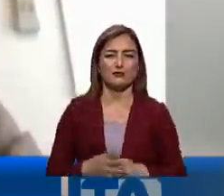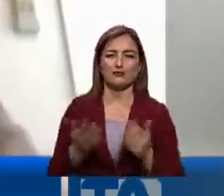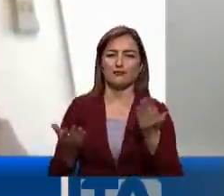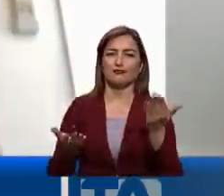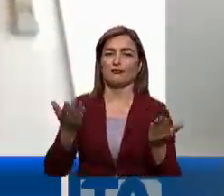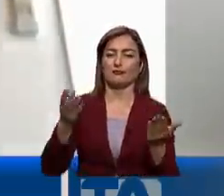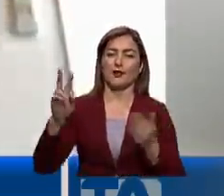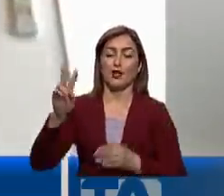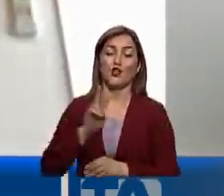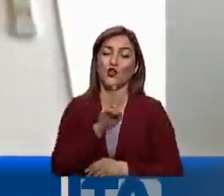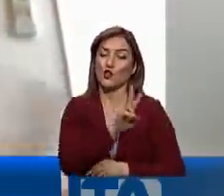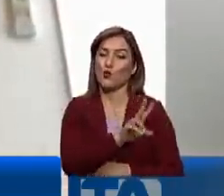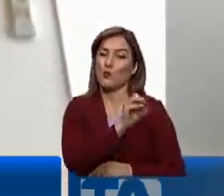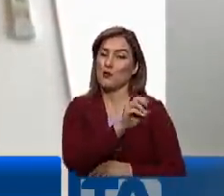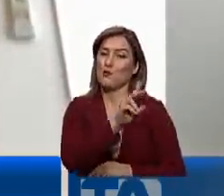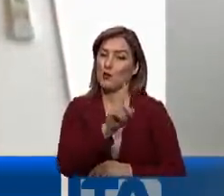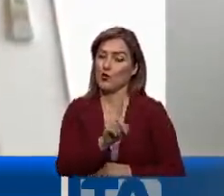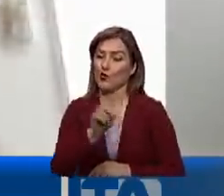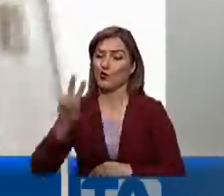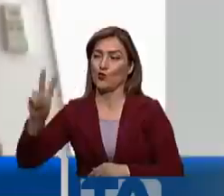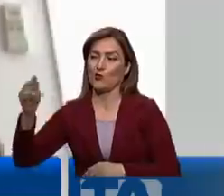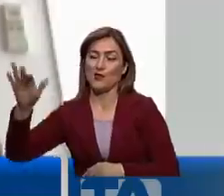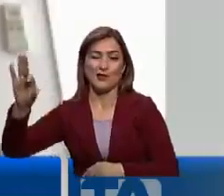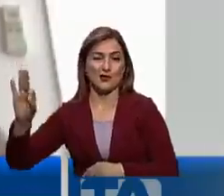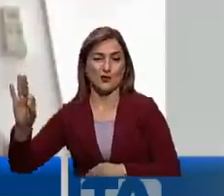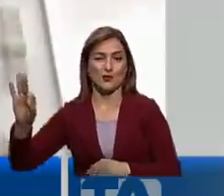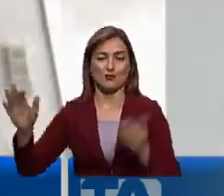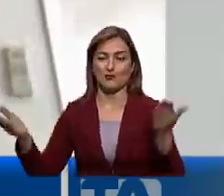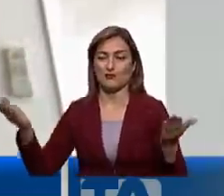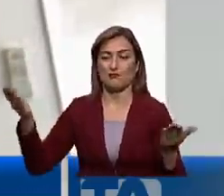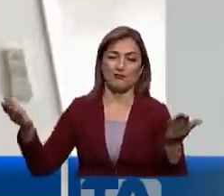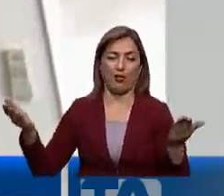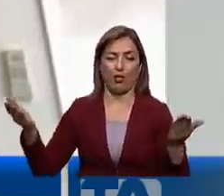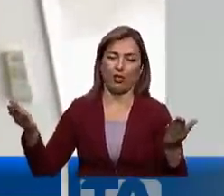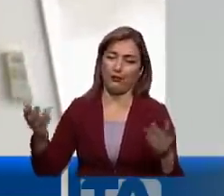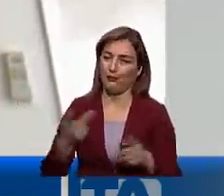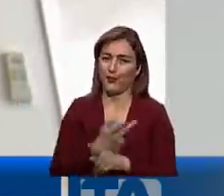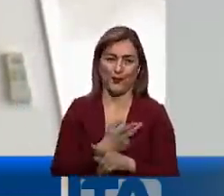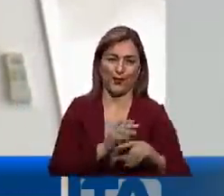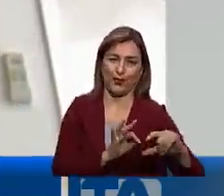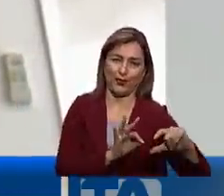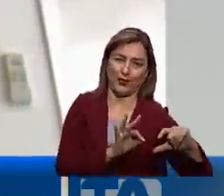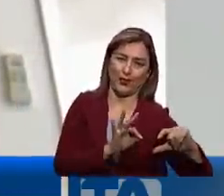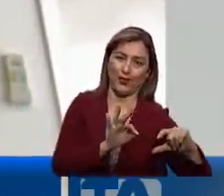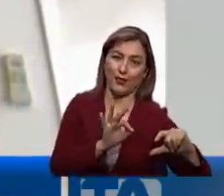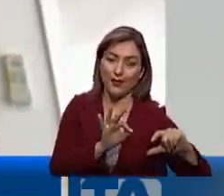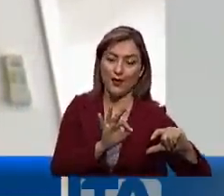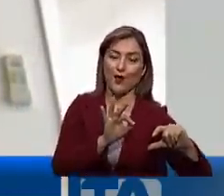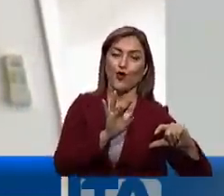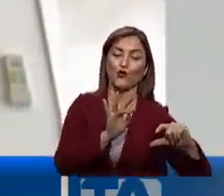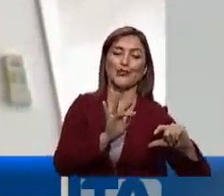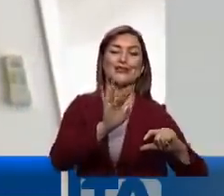compararnos el 2021 con el 2019. ¿Y cómo estamos ahí? Estamos en una recuperación del